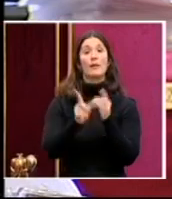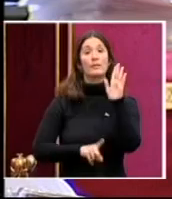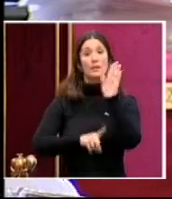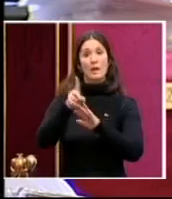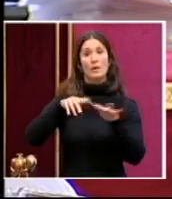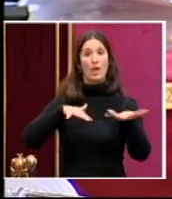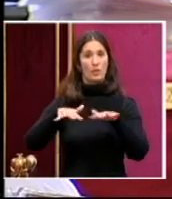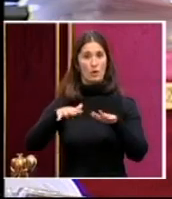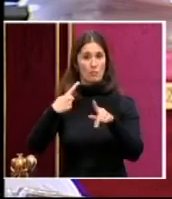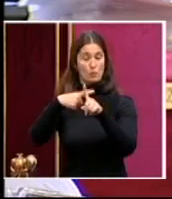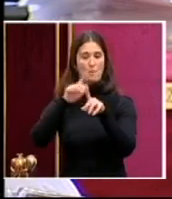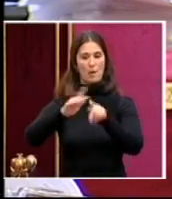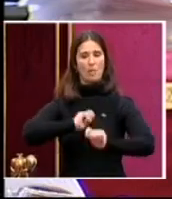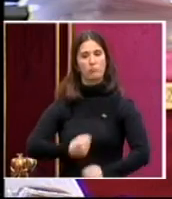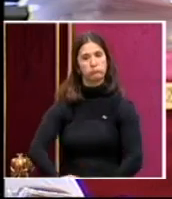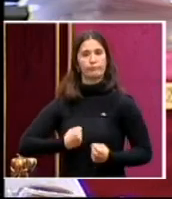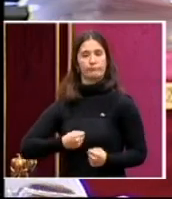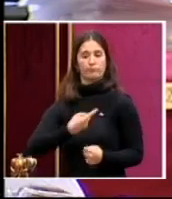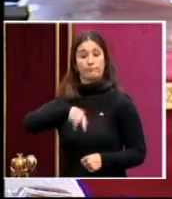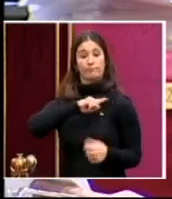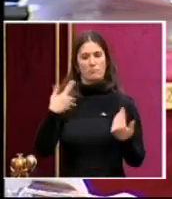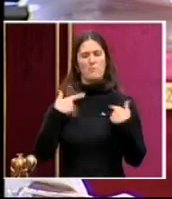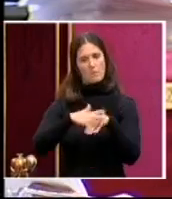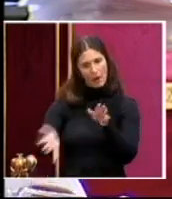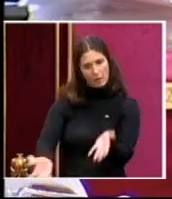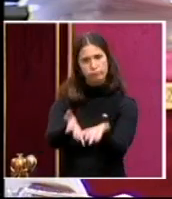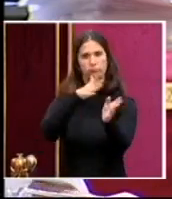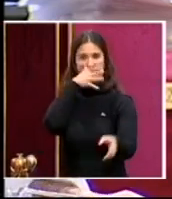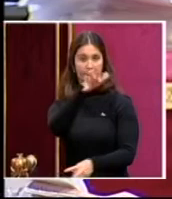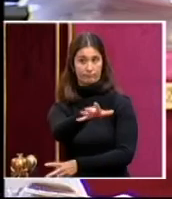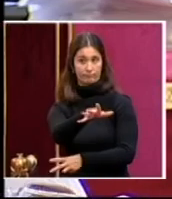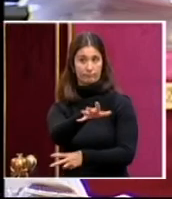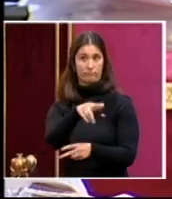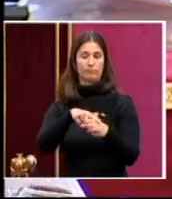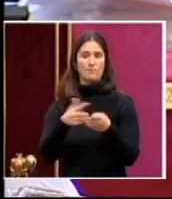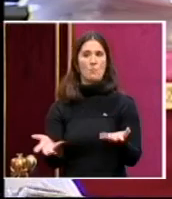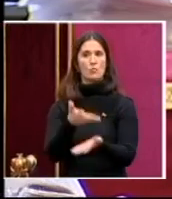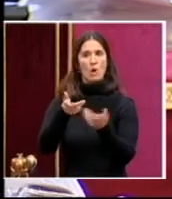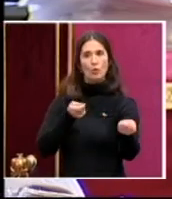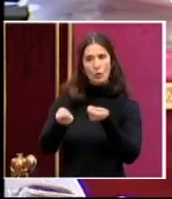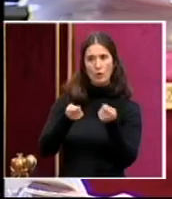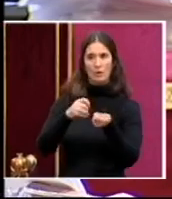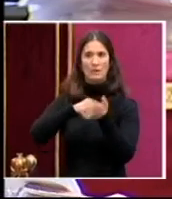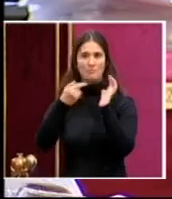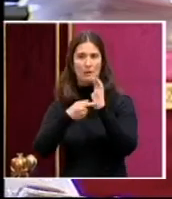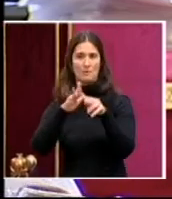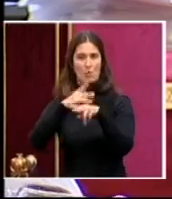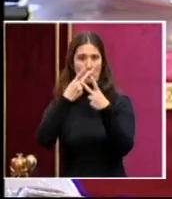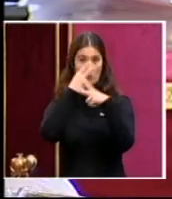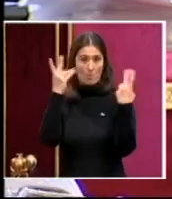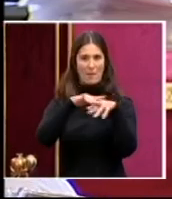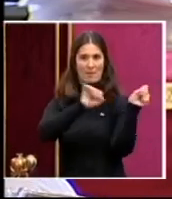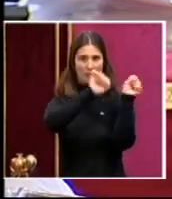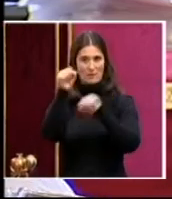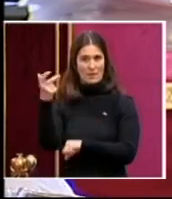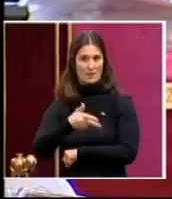acciones positivas para empoderar a las víctimas para que denuncien. Impulsar la coordinación y la actuación de los mecanismos públicos de defensa de